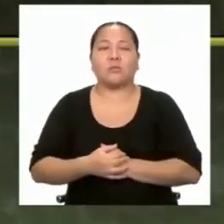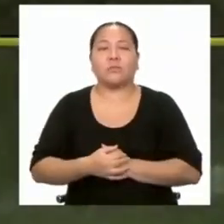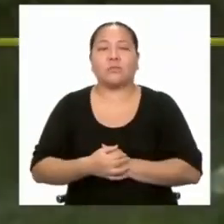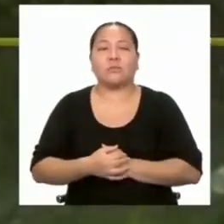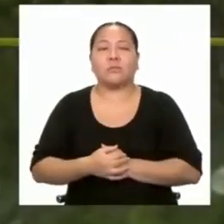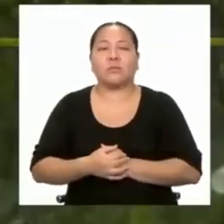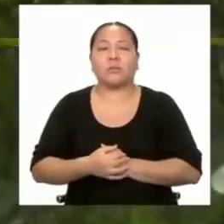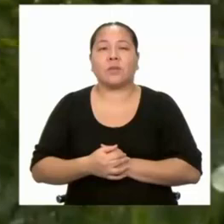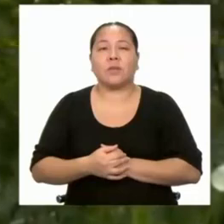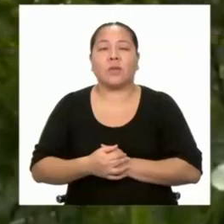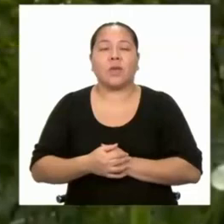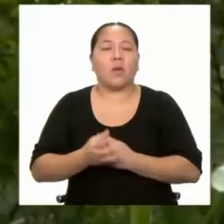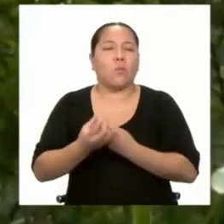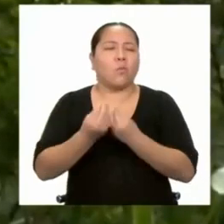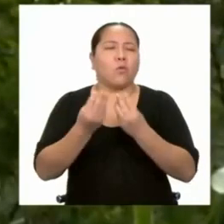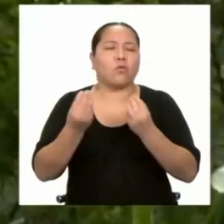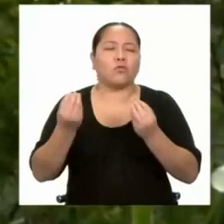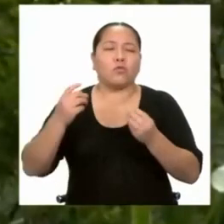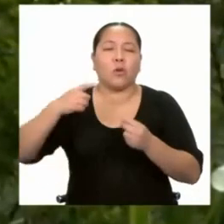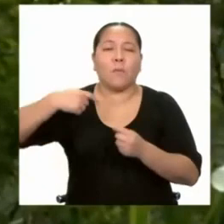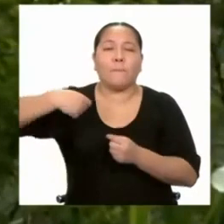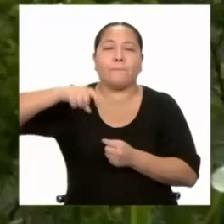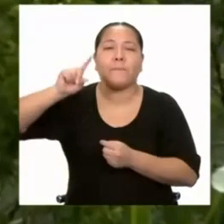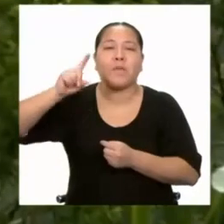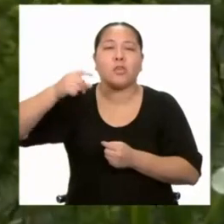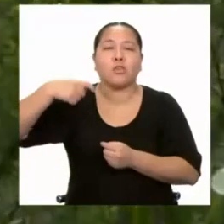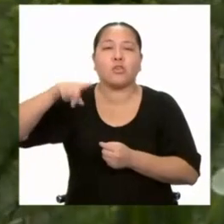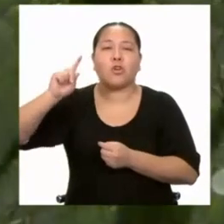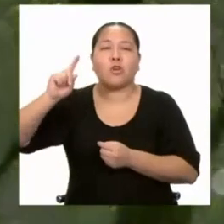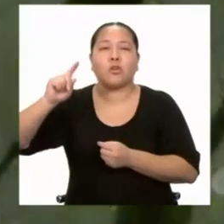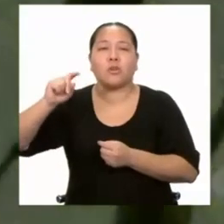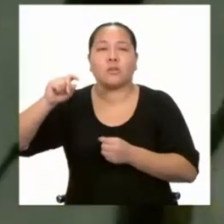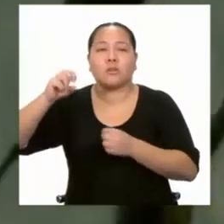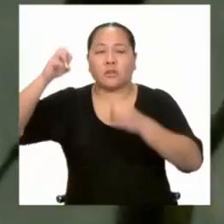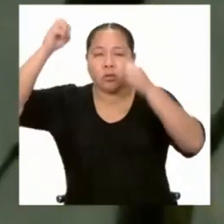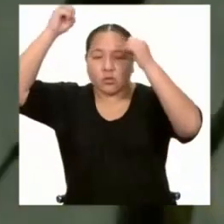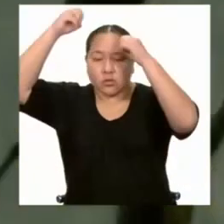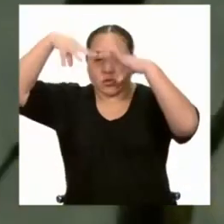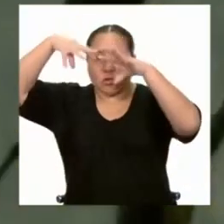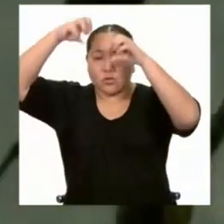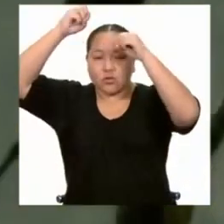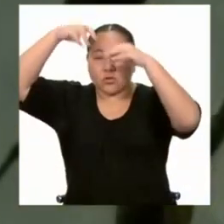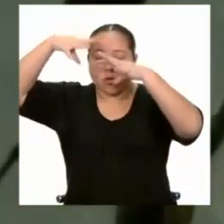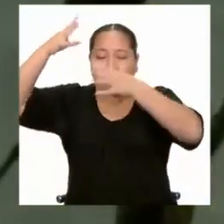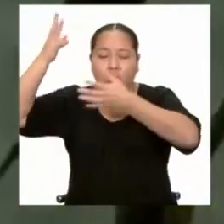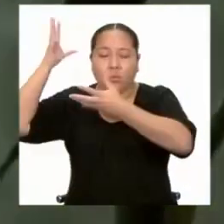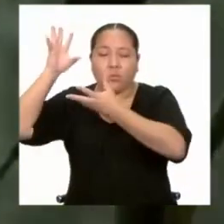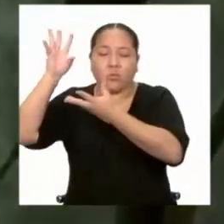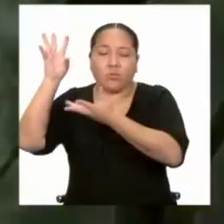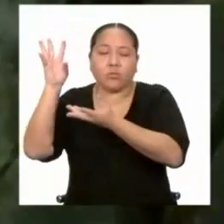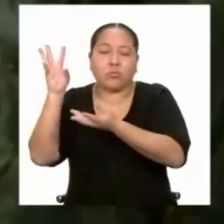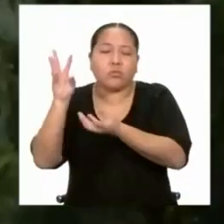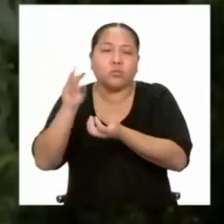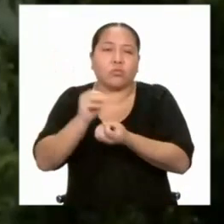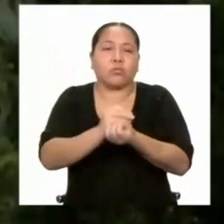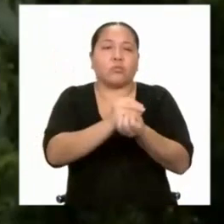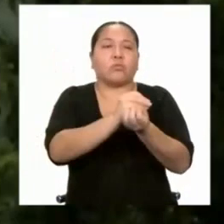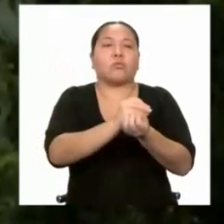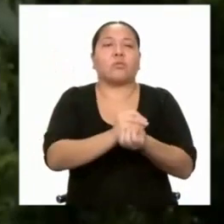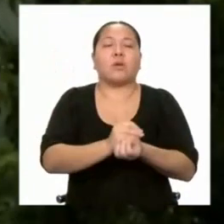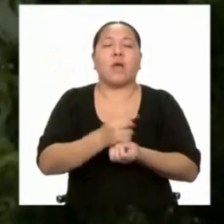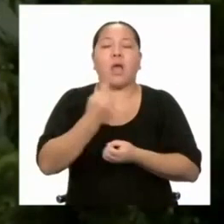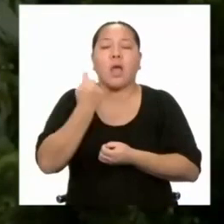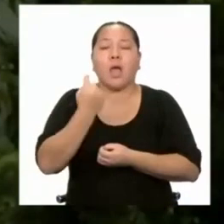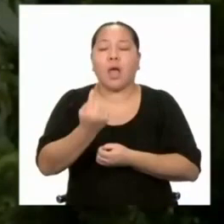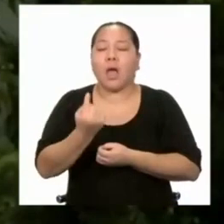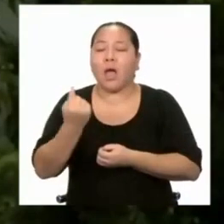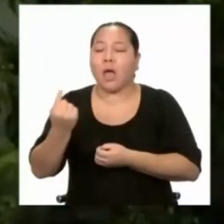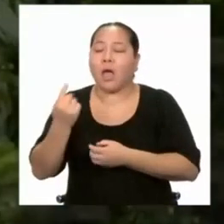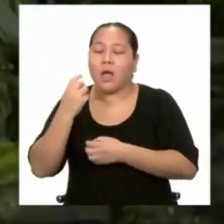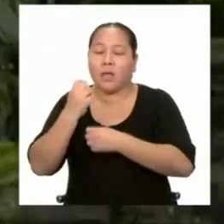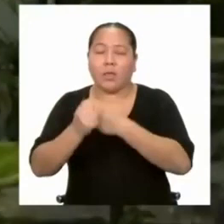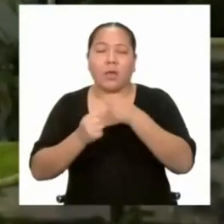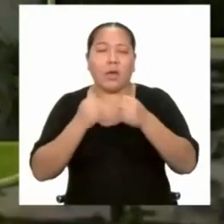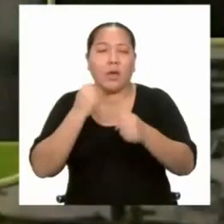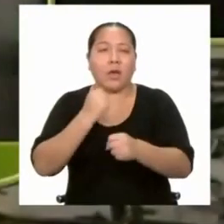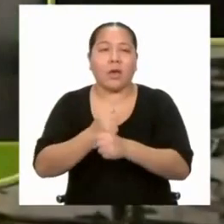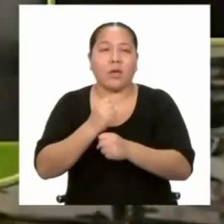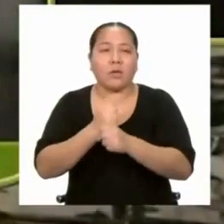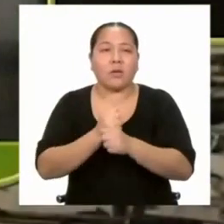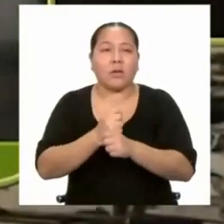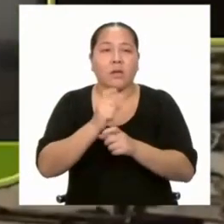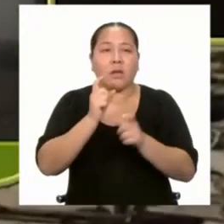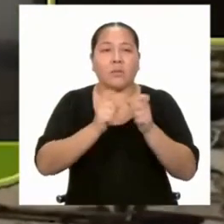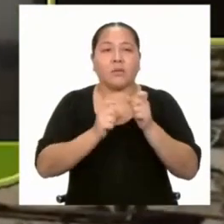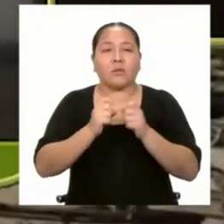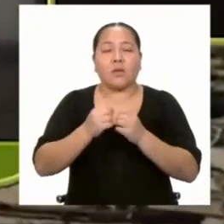y miles de millones más en la toma de la lluvia para la energía hidráulica. Cada año, la humanidad pierde